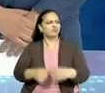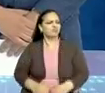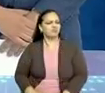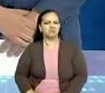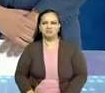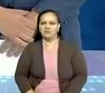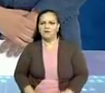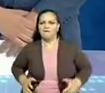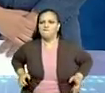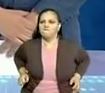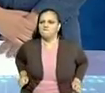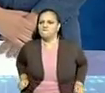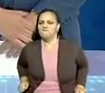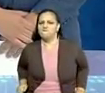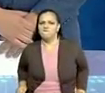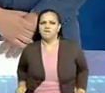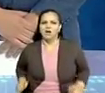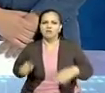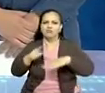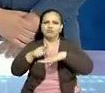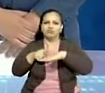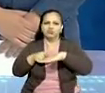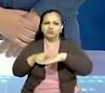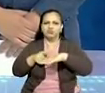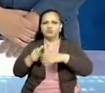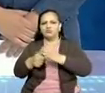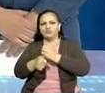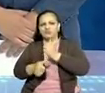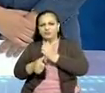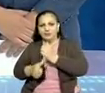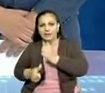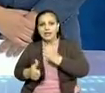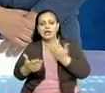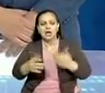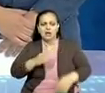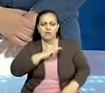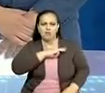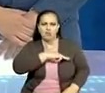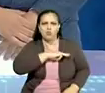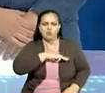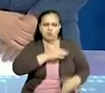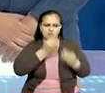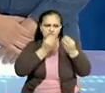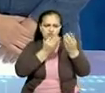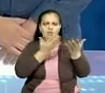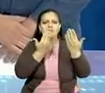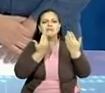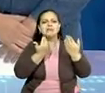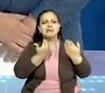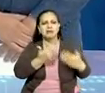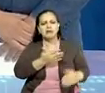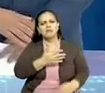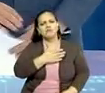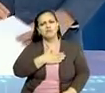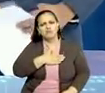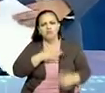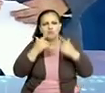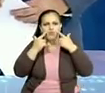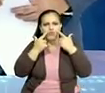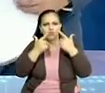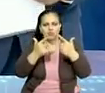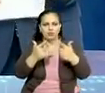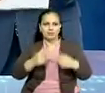los servicios higiénicos públicos que tenemos en la ciudad. Entiendo. Servicios higiénicos públicos, lógicamente, de esos de la